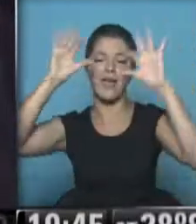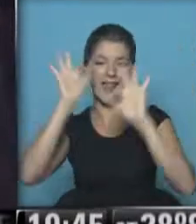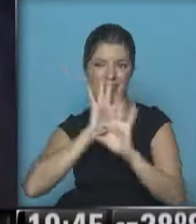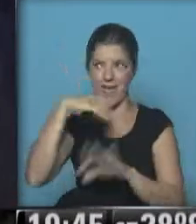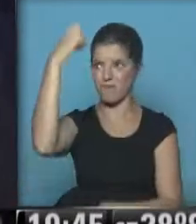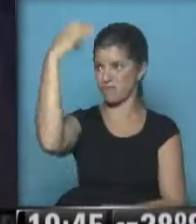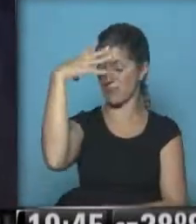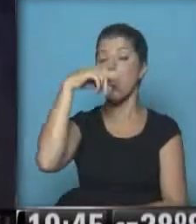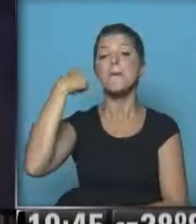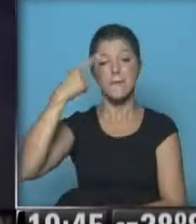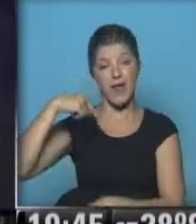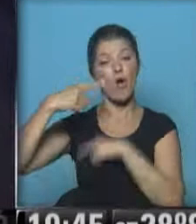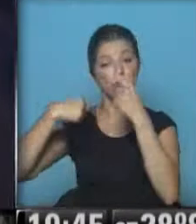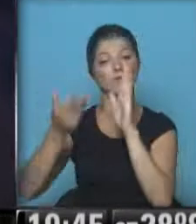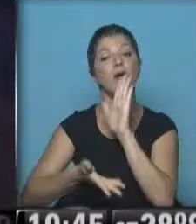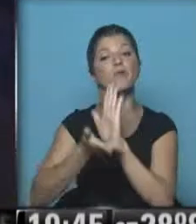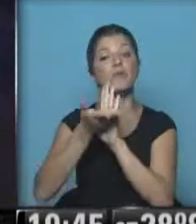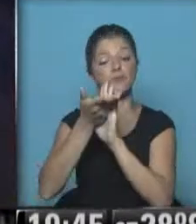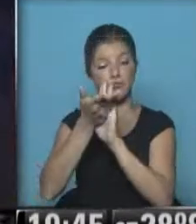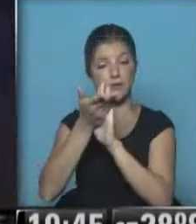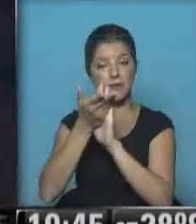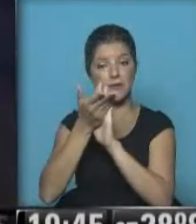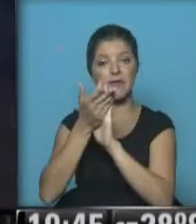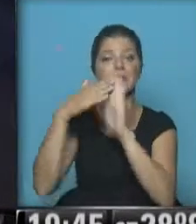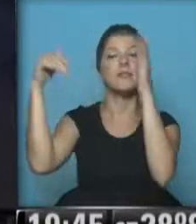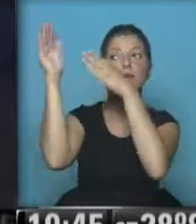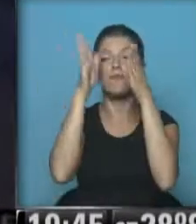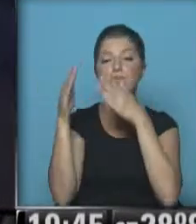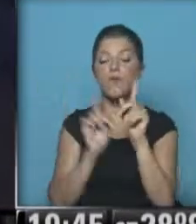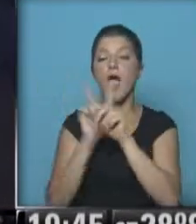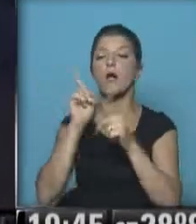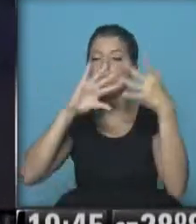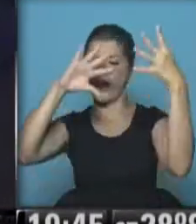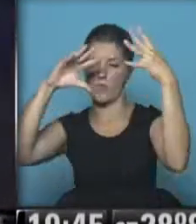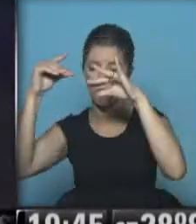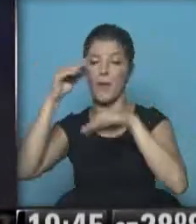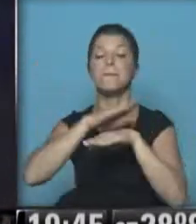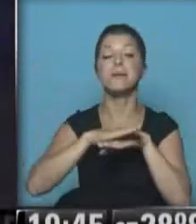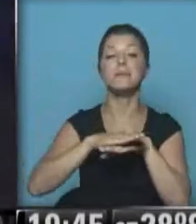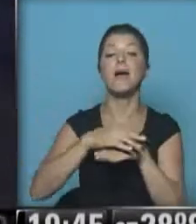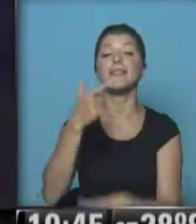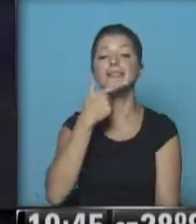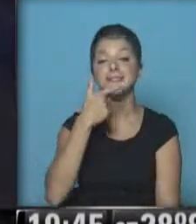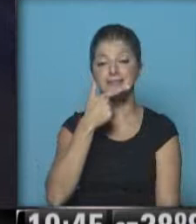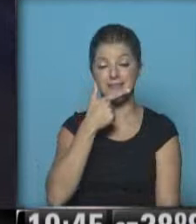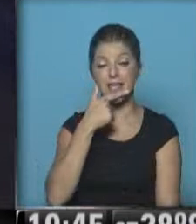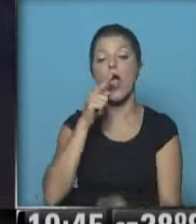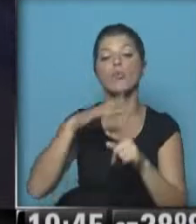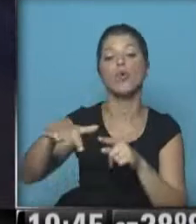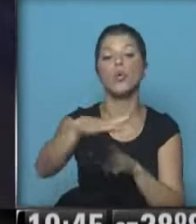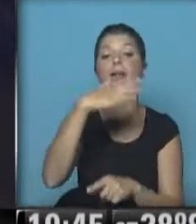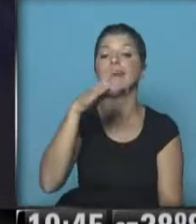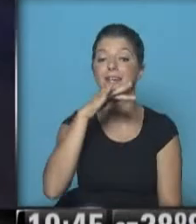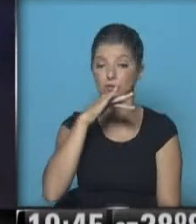seguirá ascendiendo a la temperatura viento seguirá soplando del sector norte con cielo algo a parcialmente nublado 17 la mínima en el urbana 14 en áreas urbanas